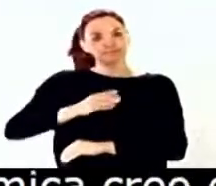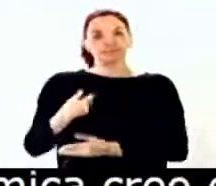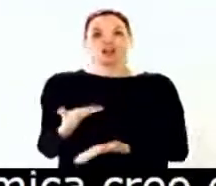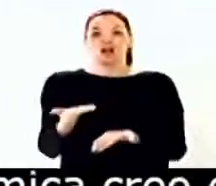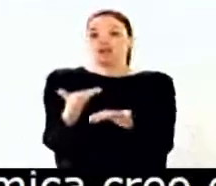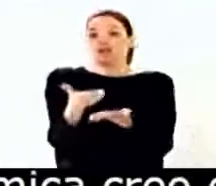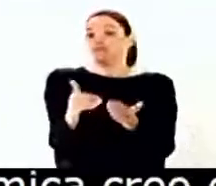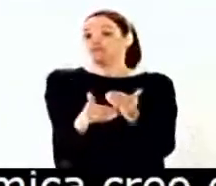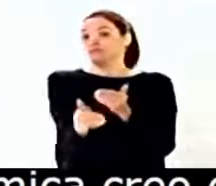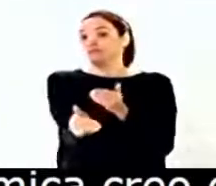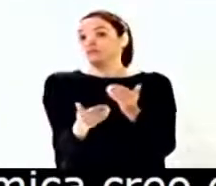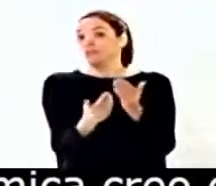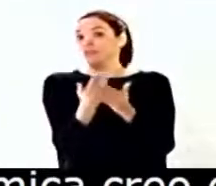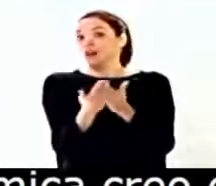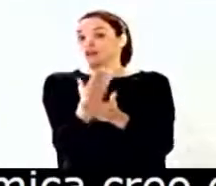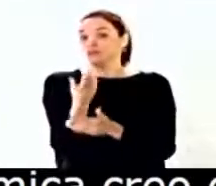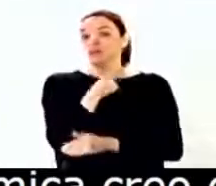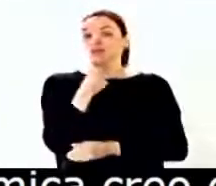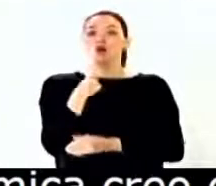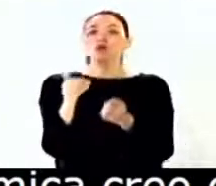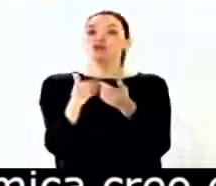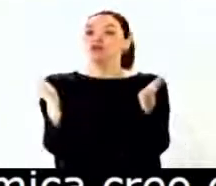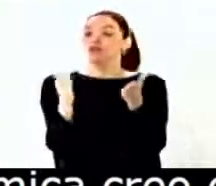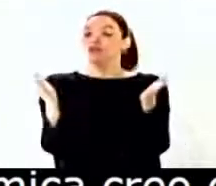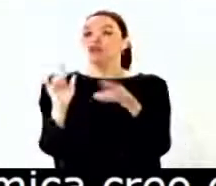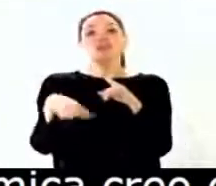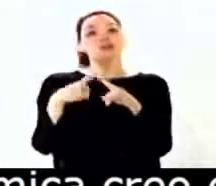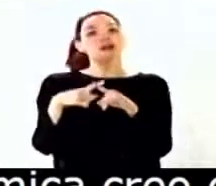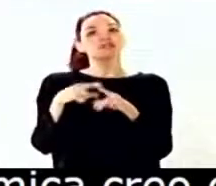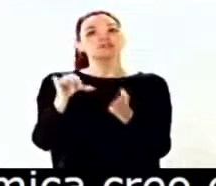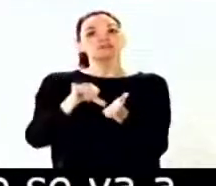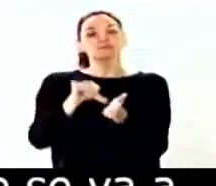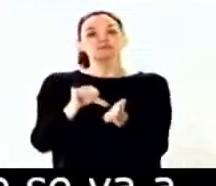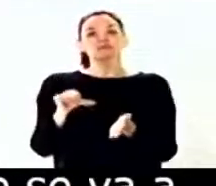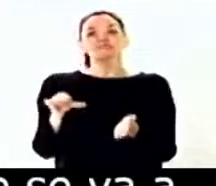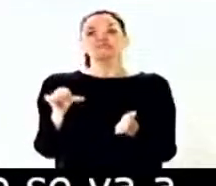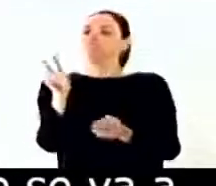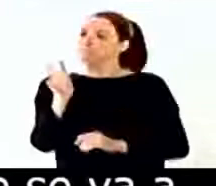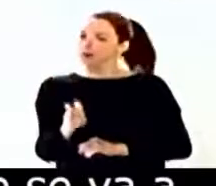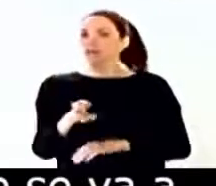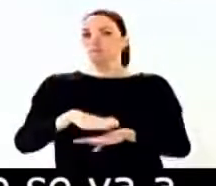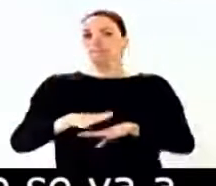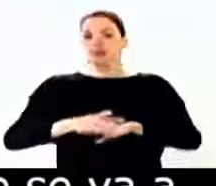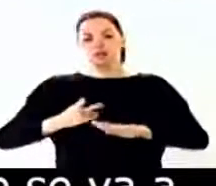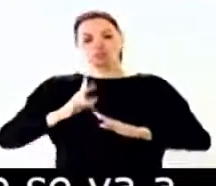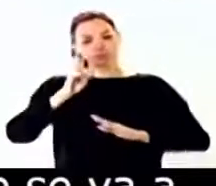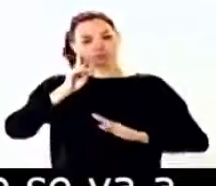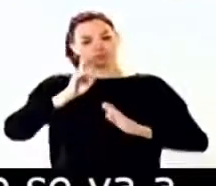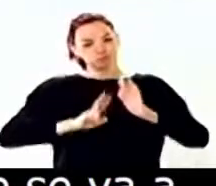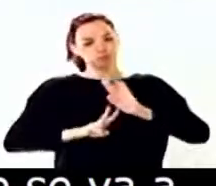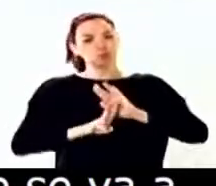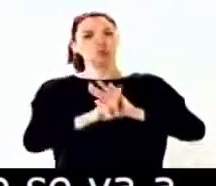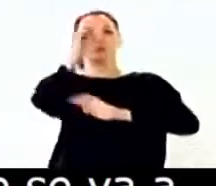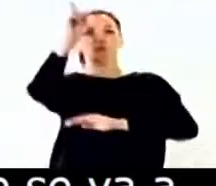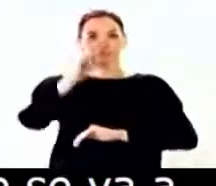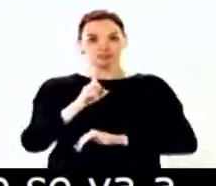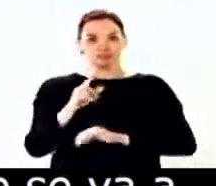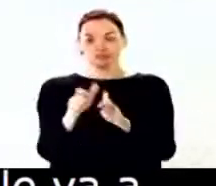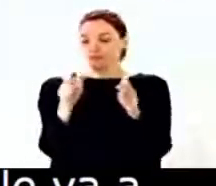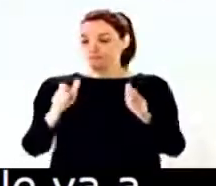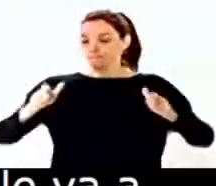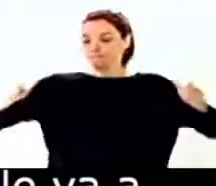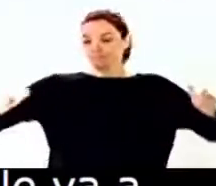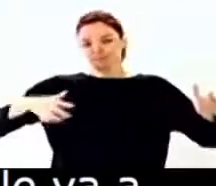en los próximos días en Badajoz y que además le va a servir a la ciudad para que siga desarrollándose y para que siga